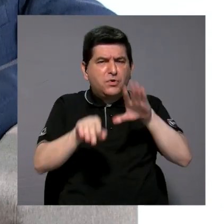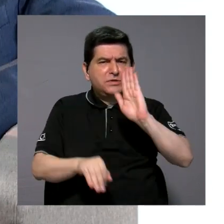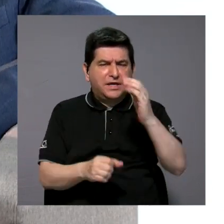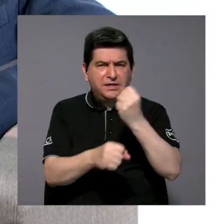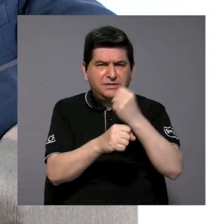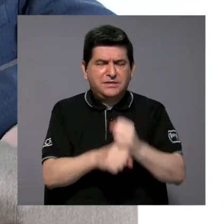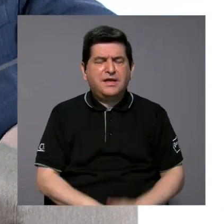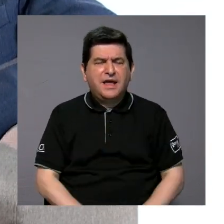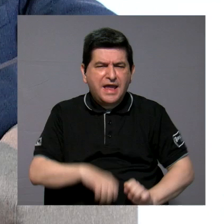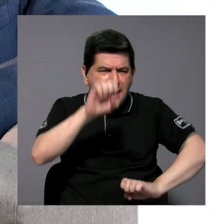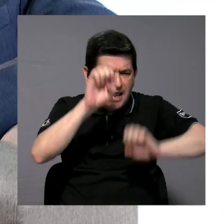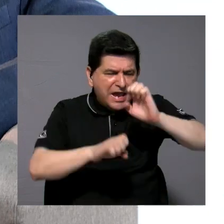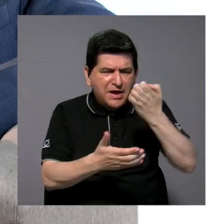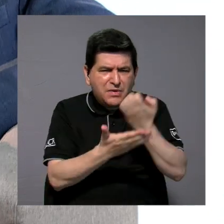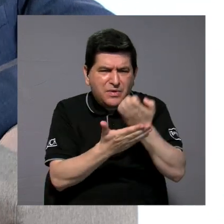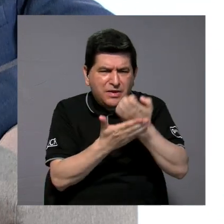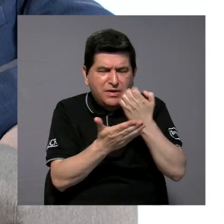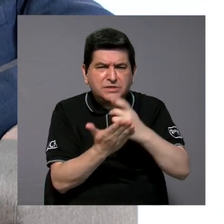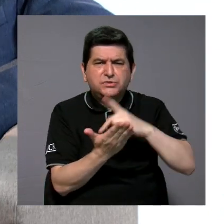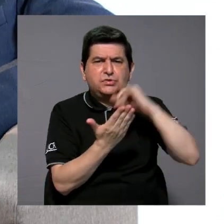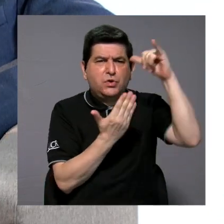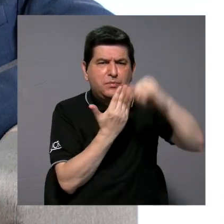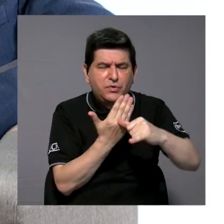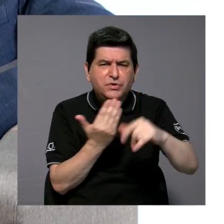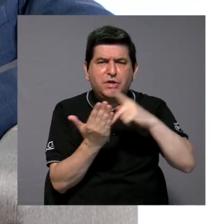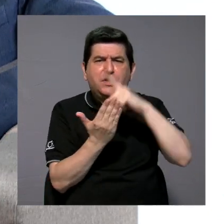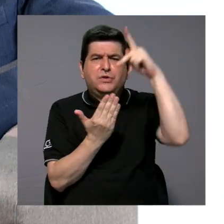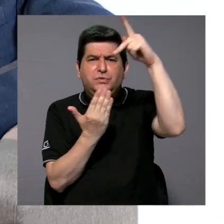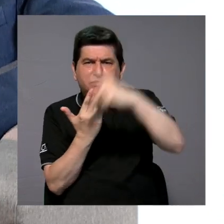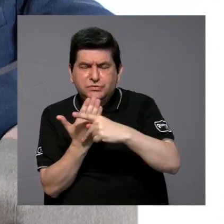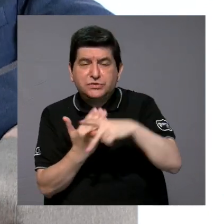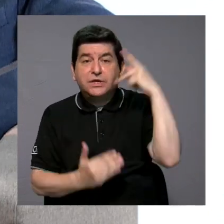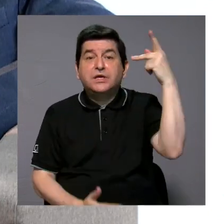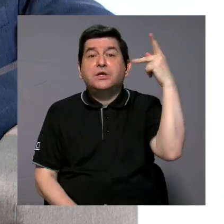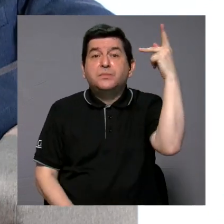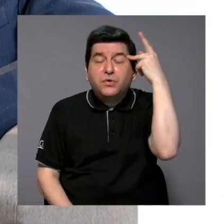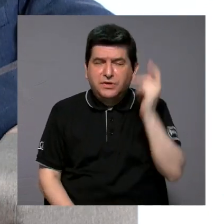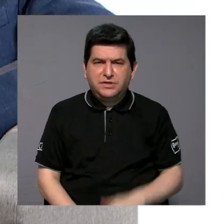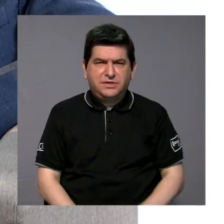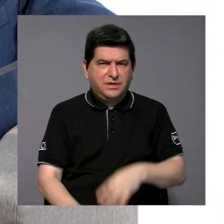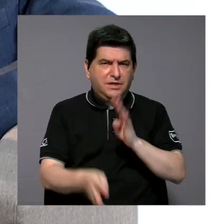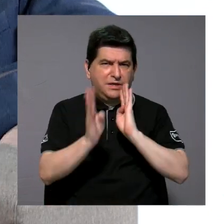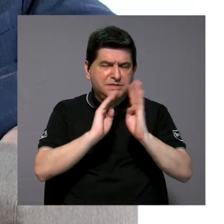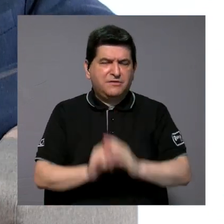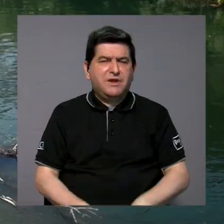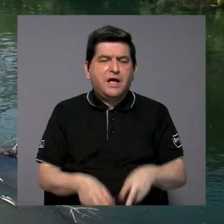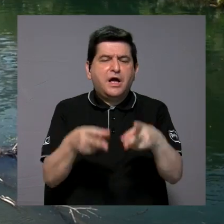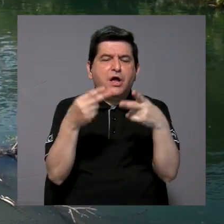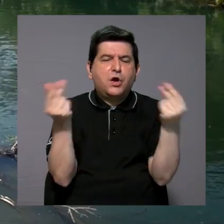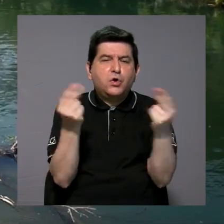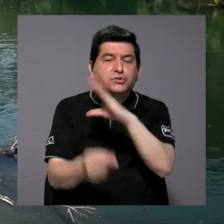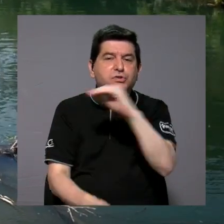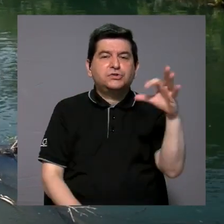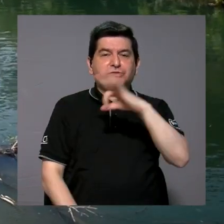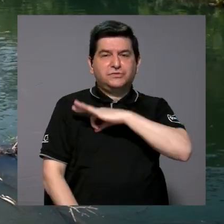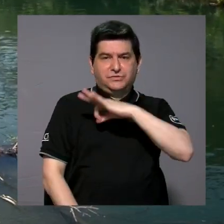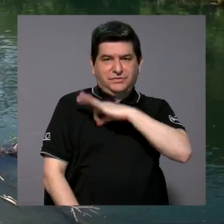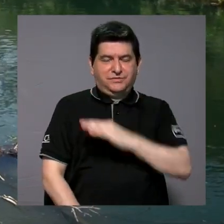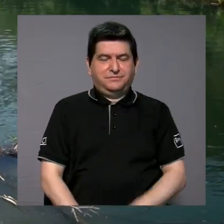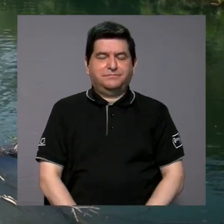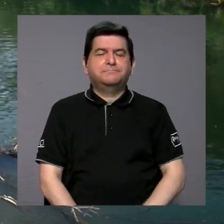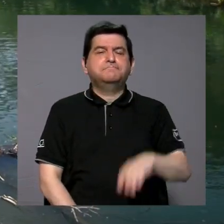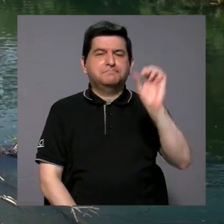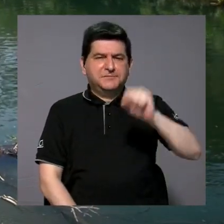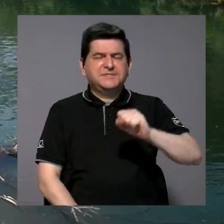evaluación económica de proyectos, programas, políticas. Hablemos de costos y beneficios. Sí,